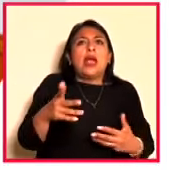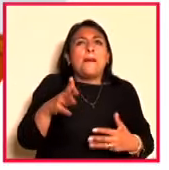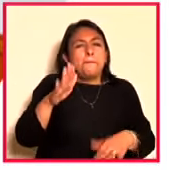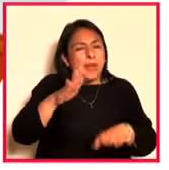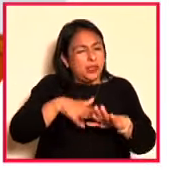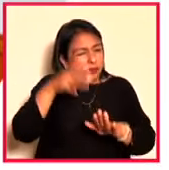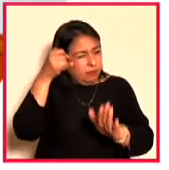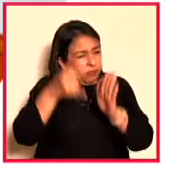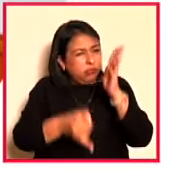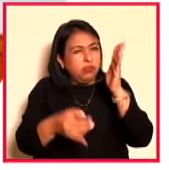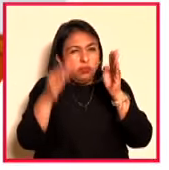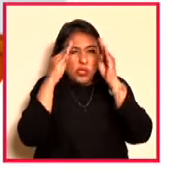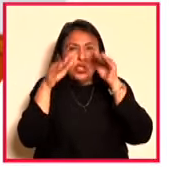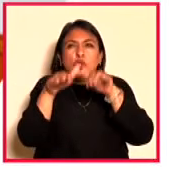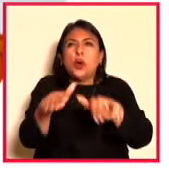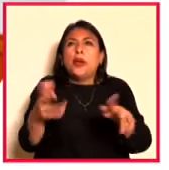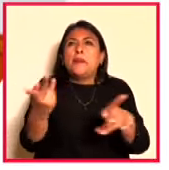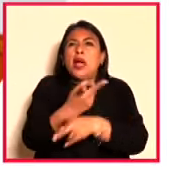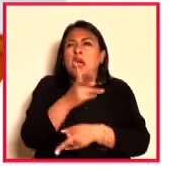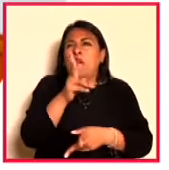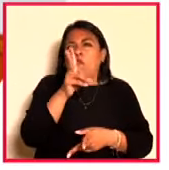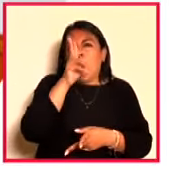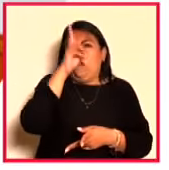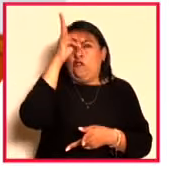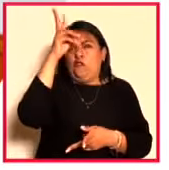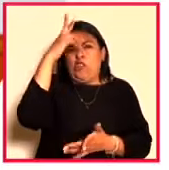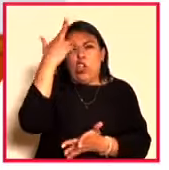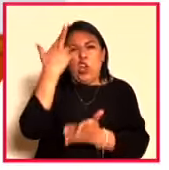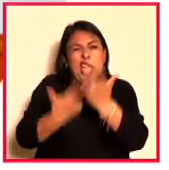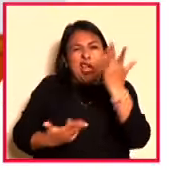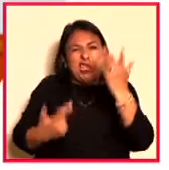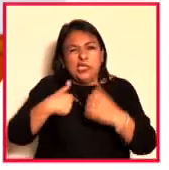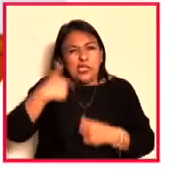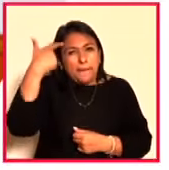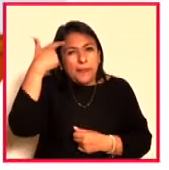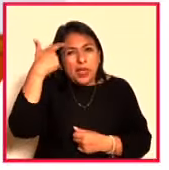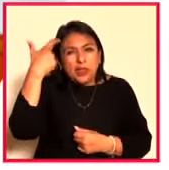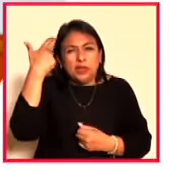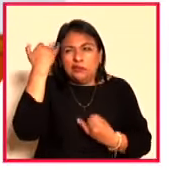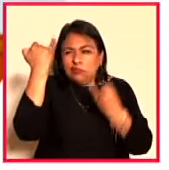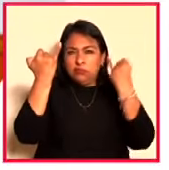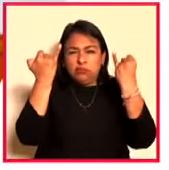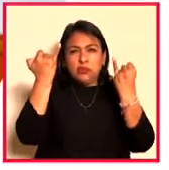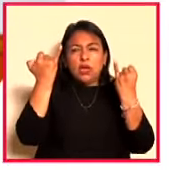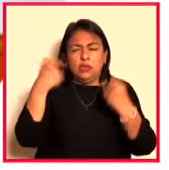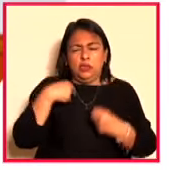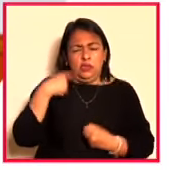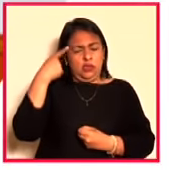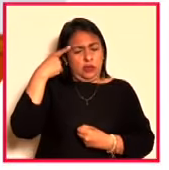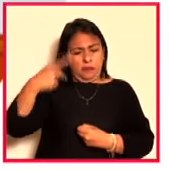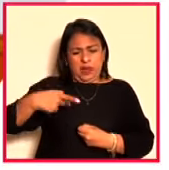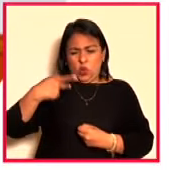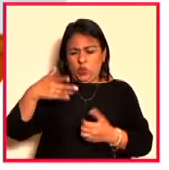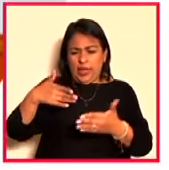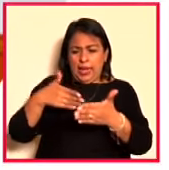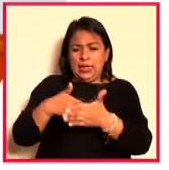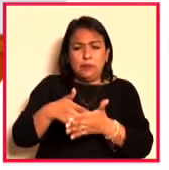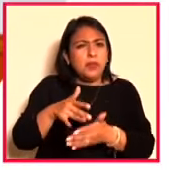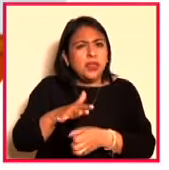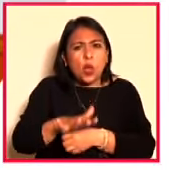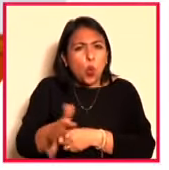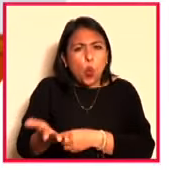reflexión sobre los efectos de la violencia en las mentes creativas. Nos hace la pregunta, ¿cuáles son los límites